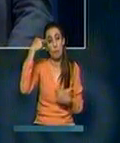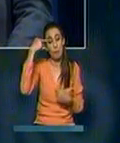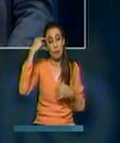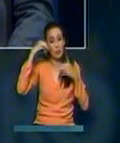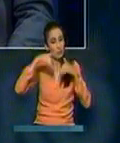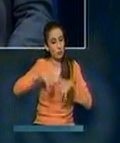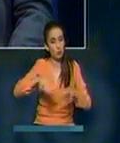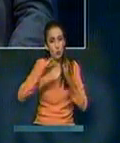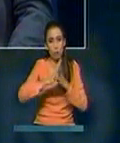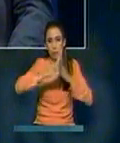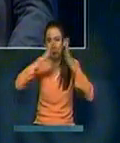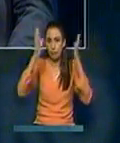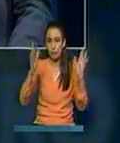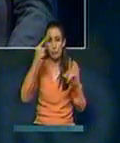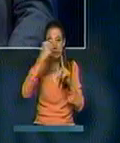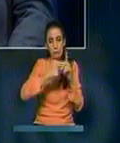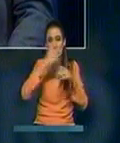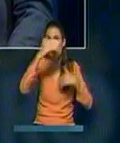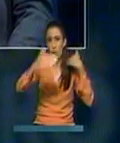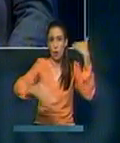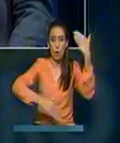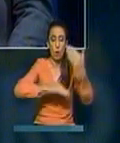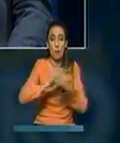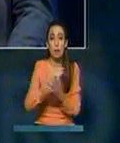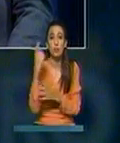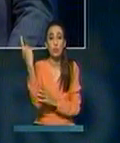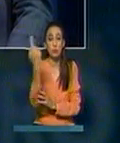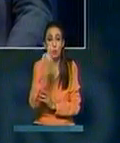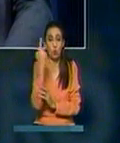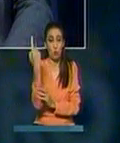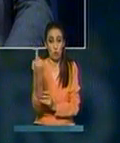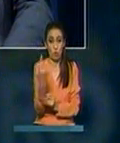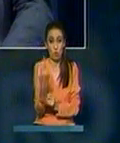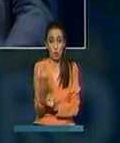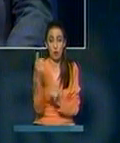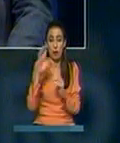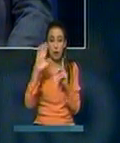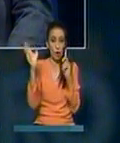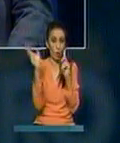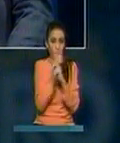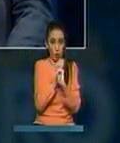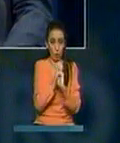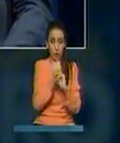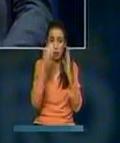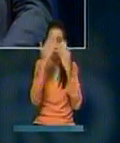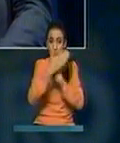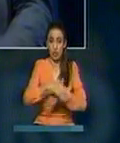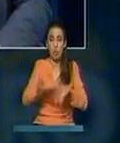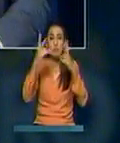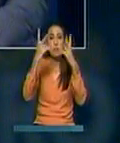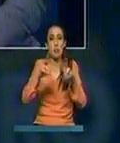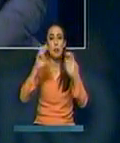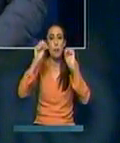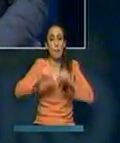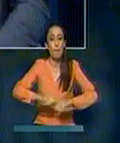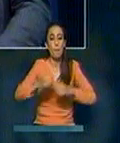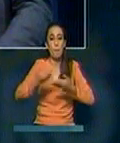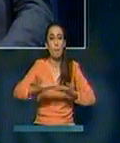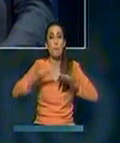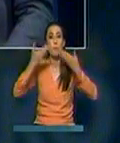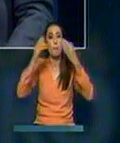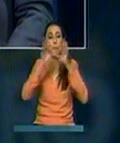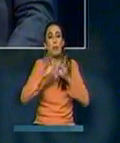tiene un gran nicho de mercado y un gran potencial, no solamente para subir este porcentaje de participación, sino también está muy ligado